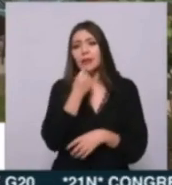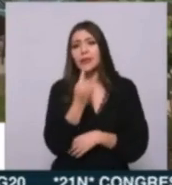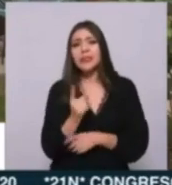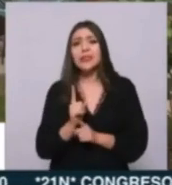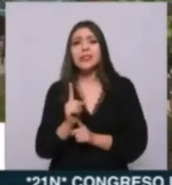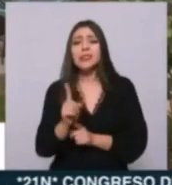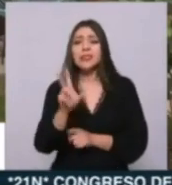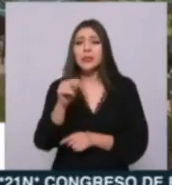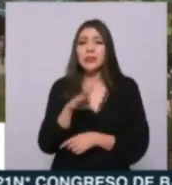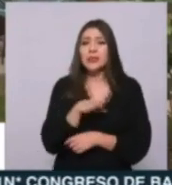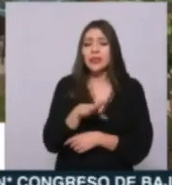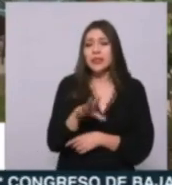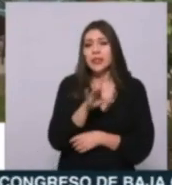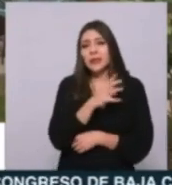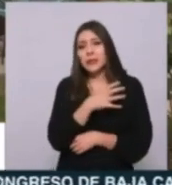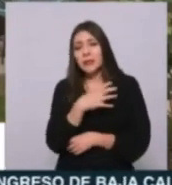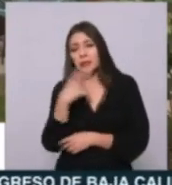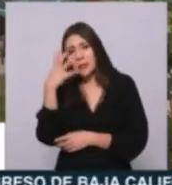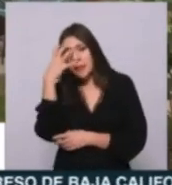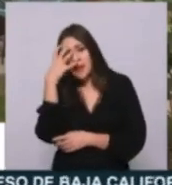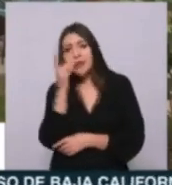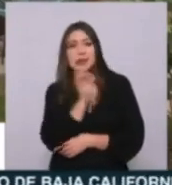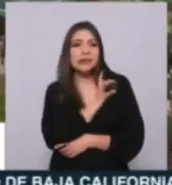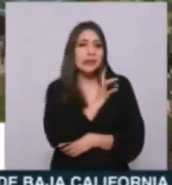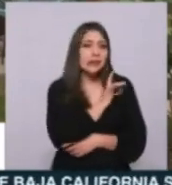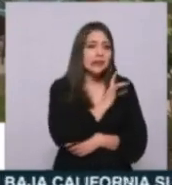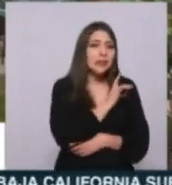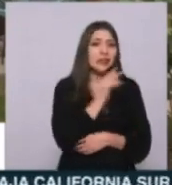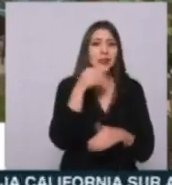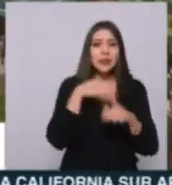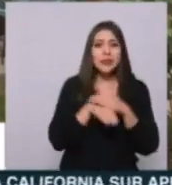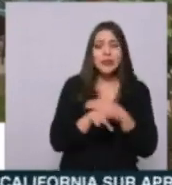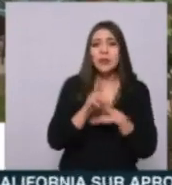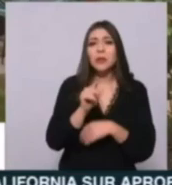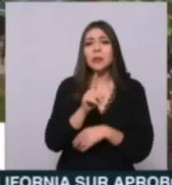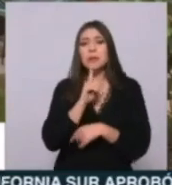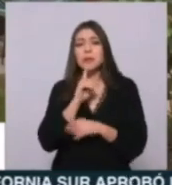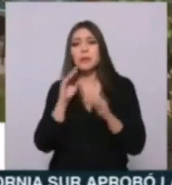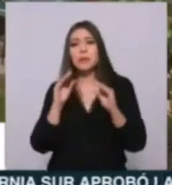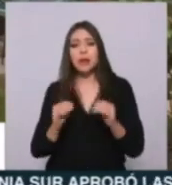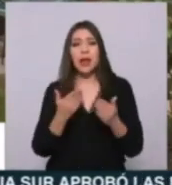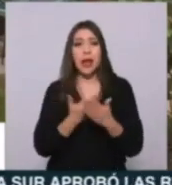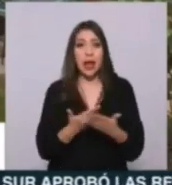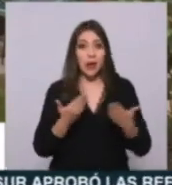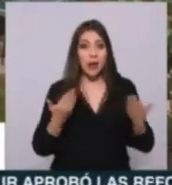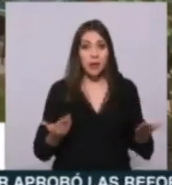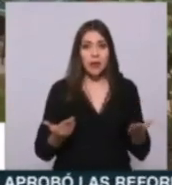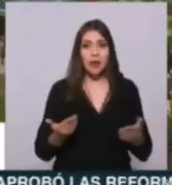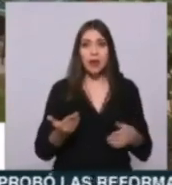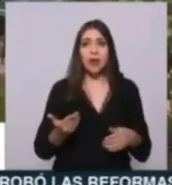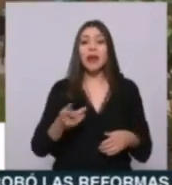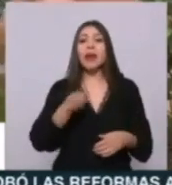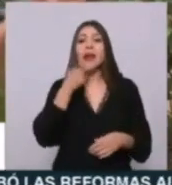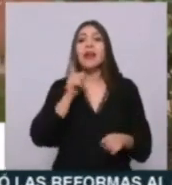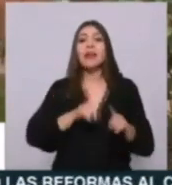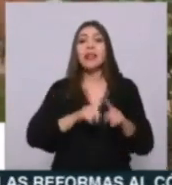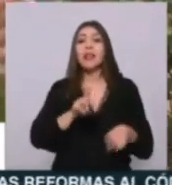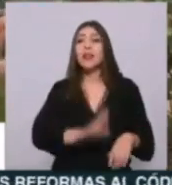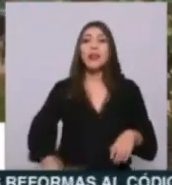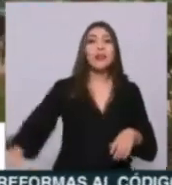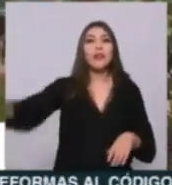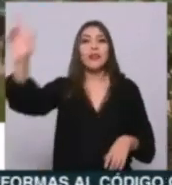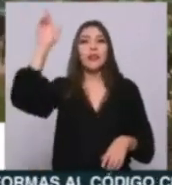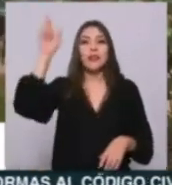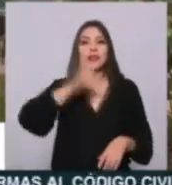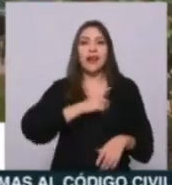quería pasar y que tenía miedo y que no quería entrar y que, bueno, entraba pero que no participaba. ¿Y ahora? ¿Quién? ¡Yo! ¡Ay,